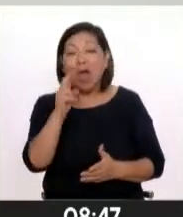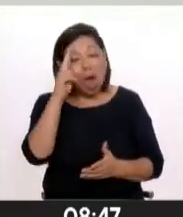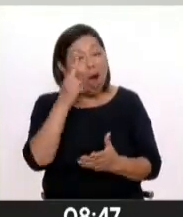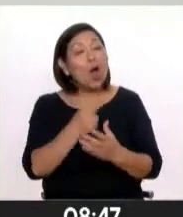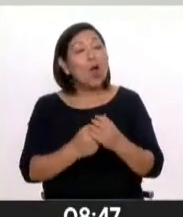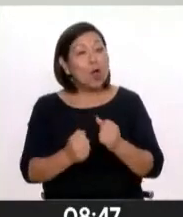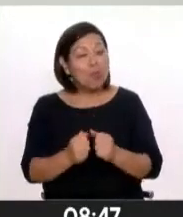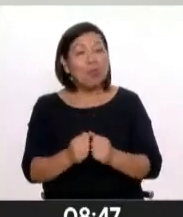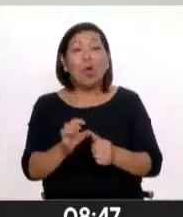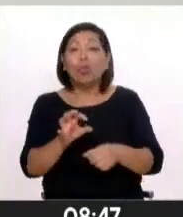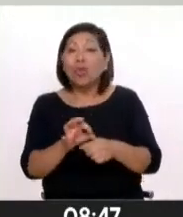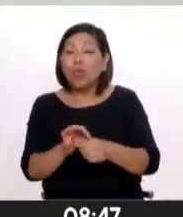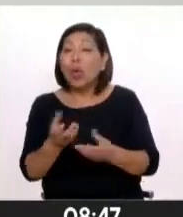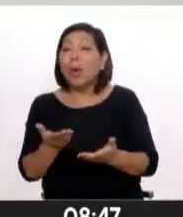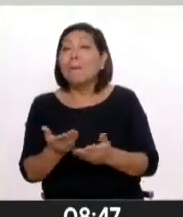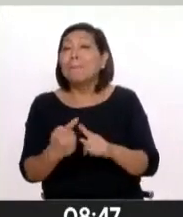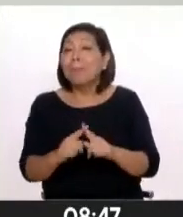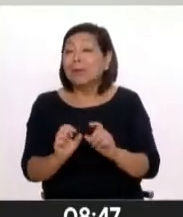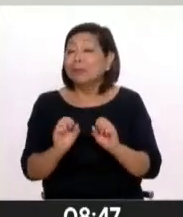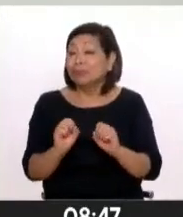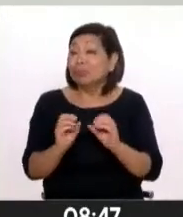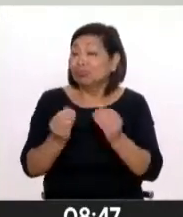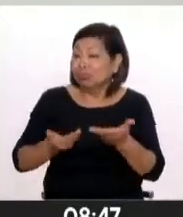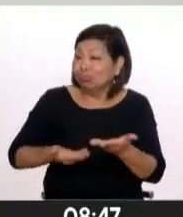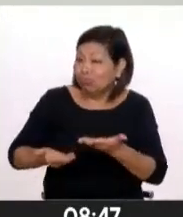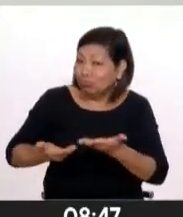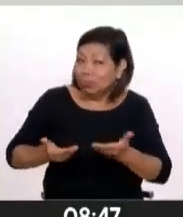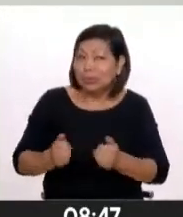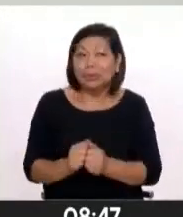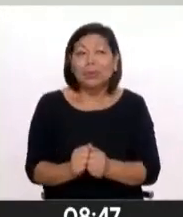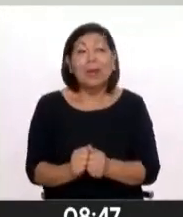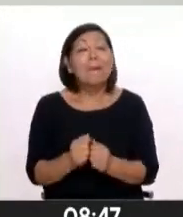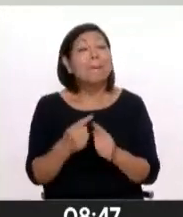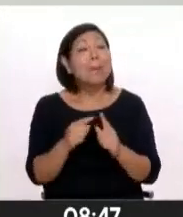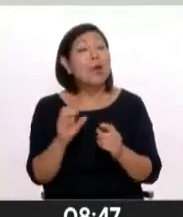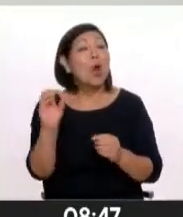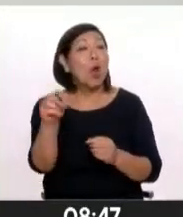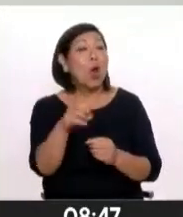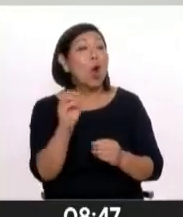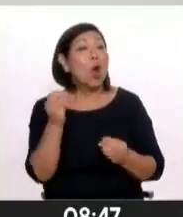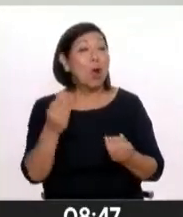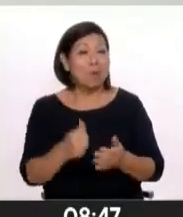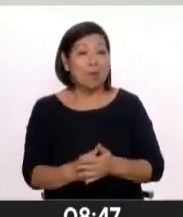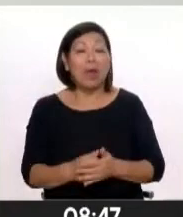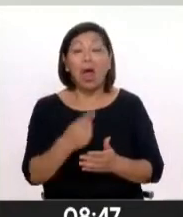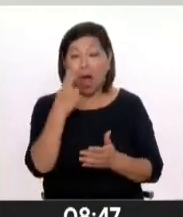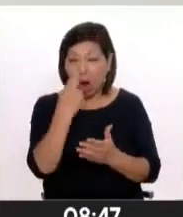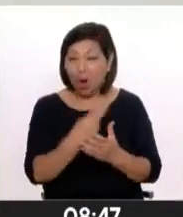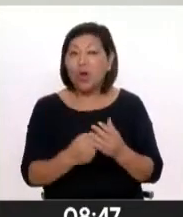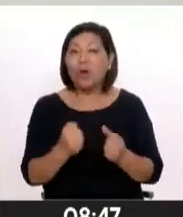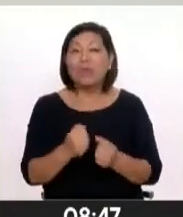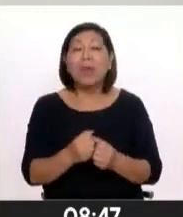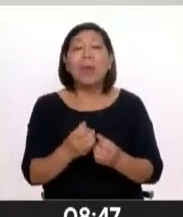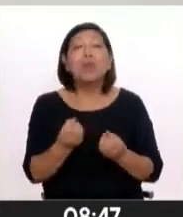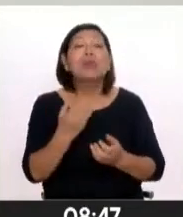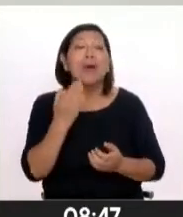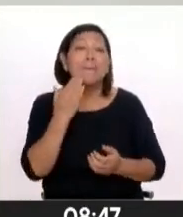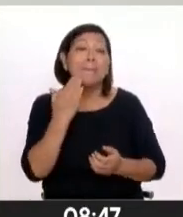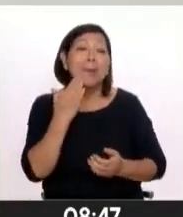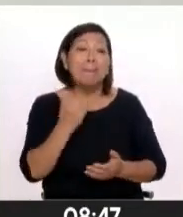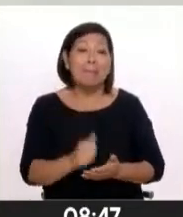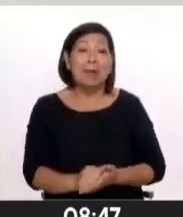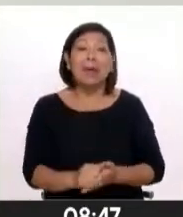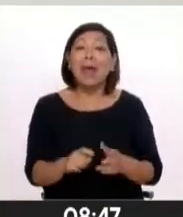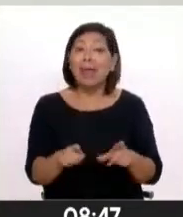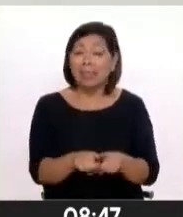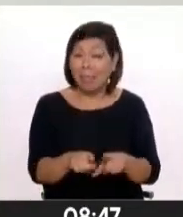sea su partera, su comadrón, le hacemos entrar para que ella se sienta cómoda y entre en confianza con el personal de salud. Porque